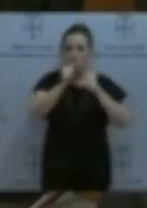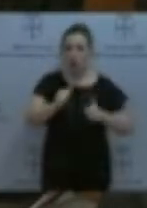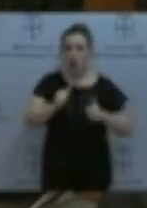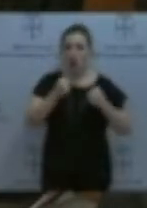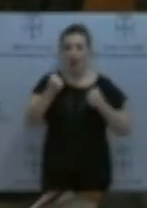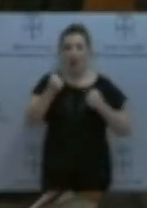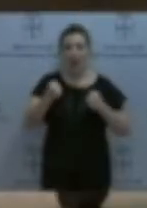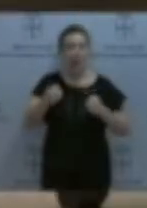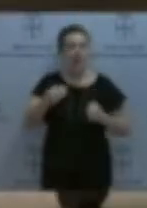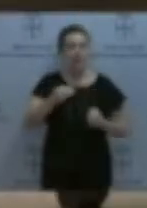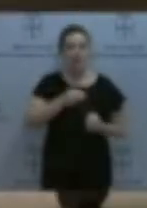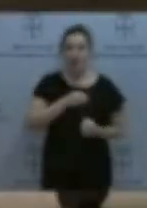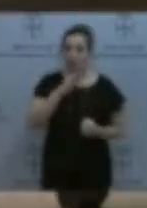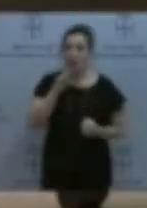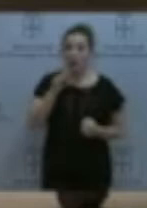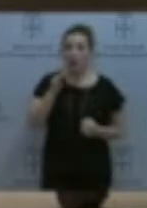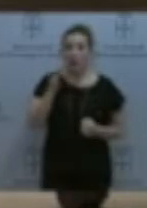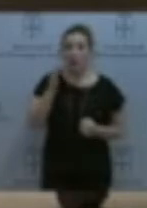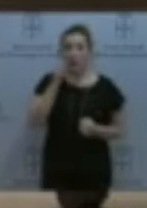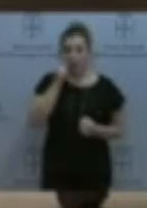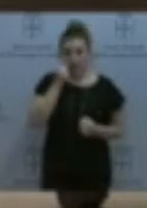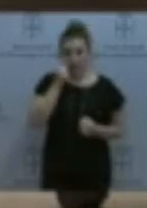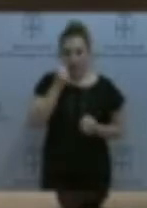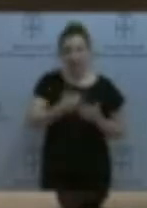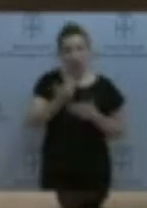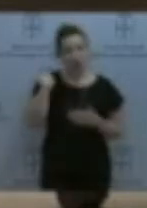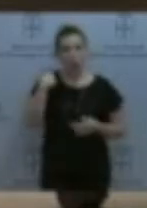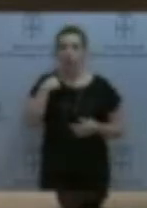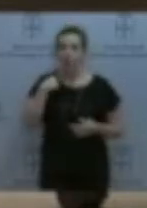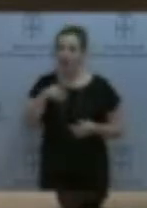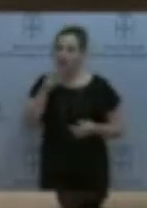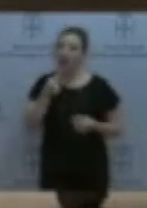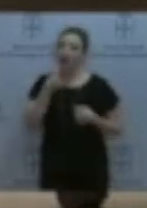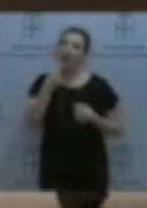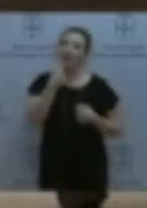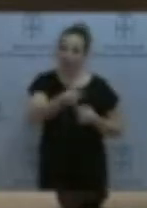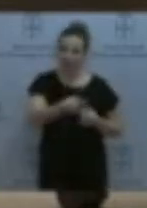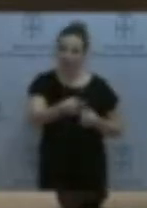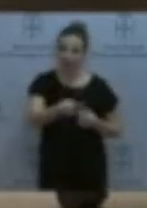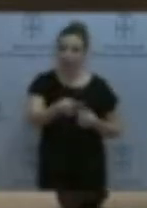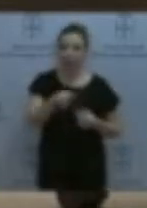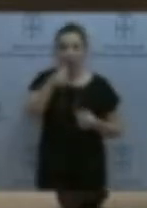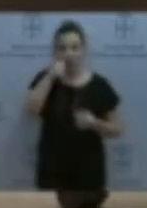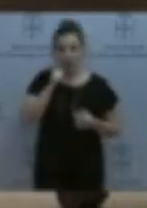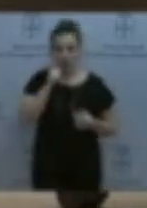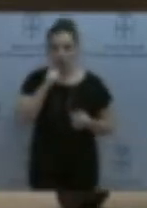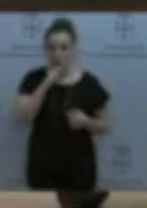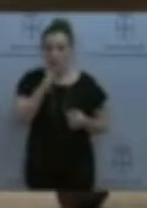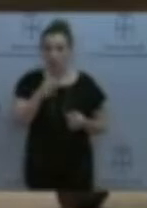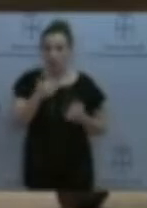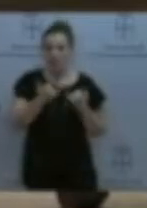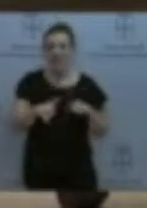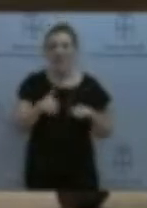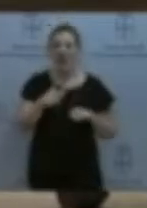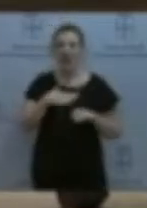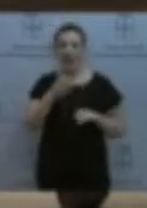una buena ocasión para decírselo a Pedro Sánchez en la fiesta de la Rosa, porque mucho me temo que nadie había allí en esa fiesta para decirle que Asturias está para algo más